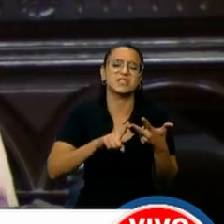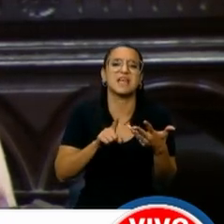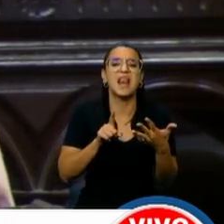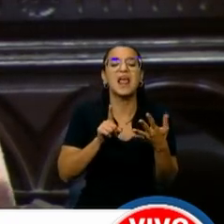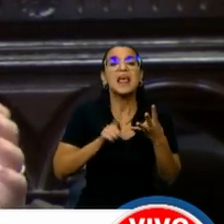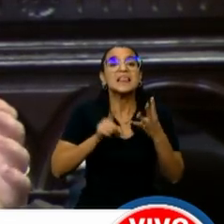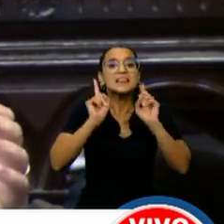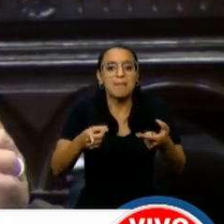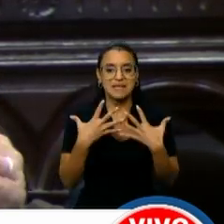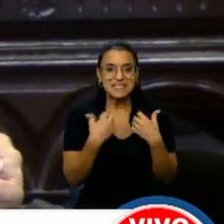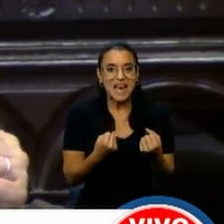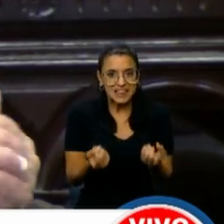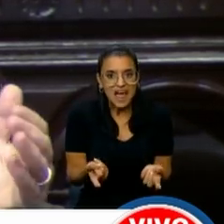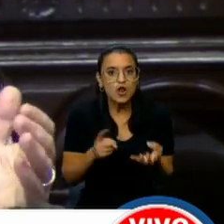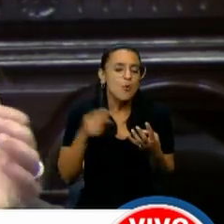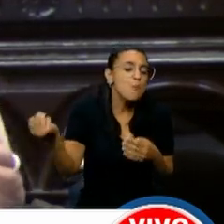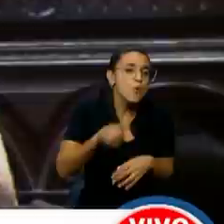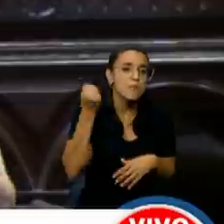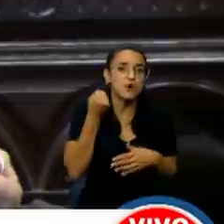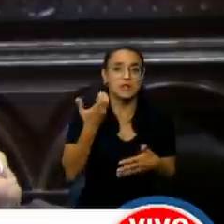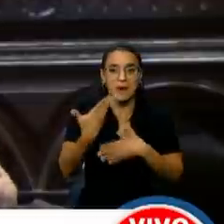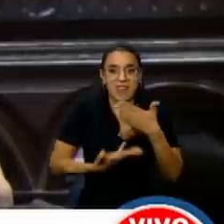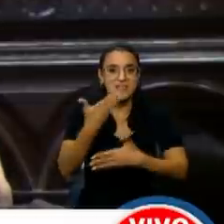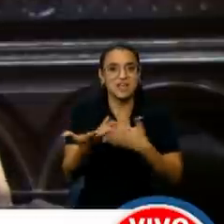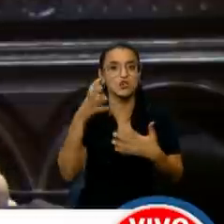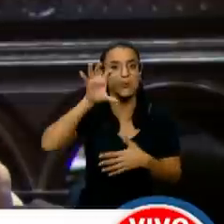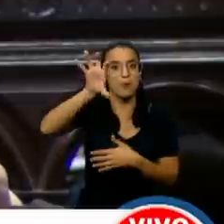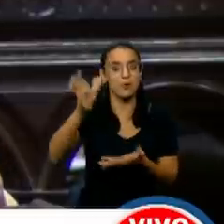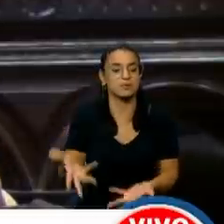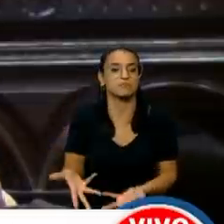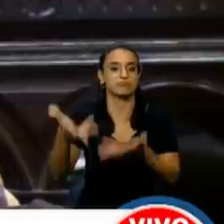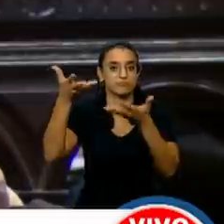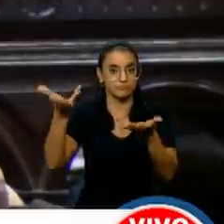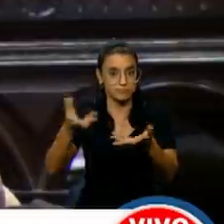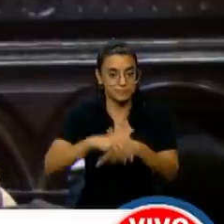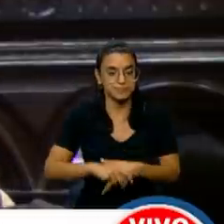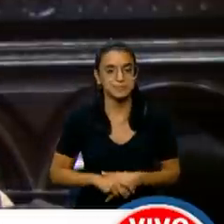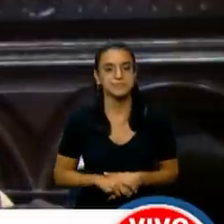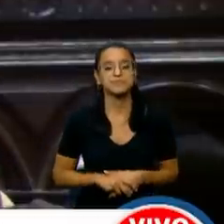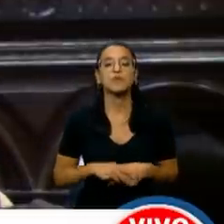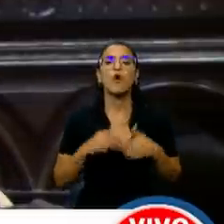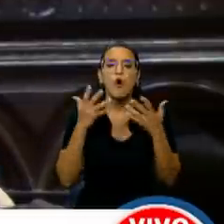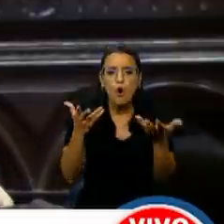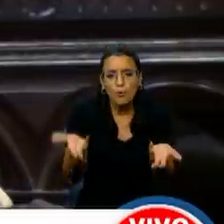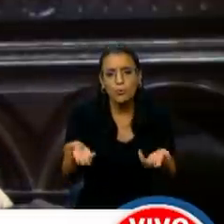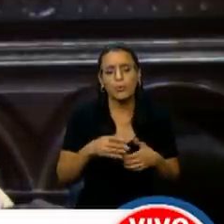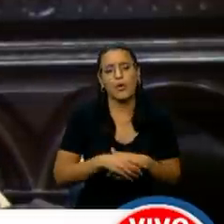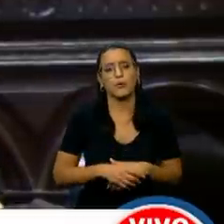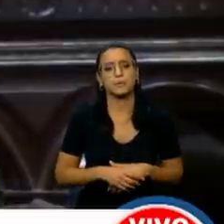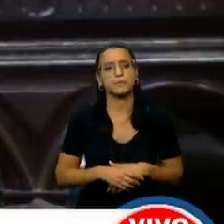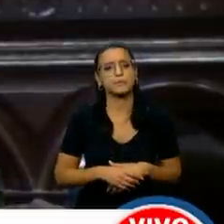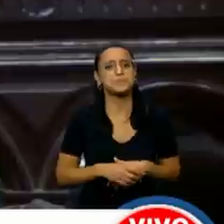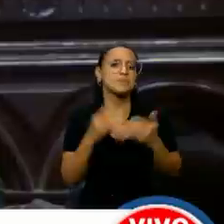sanitario que es fundamental para el crecimiento del desarrollo de nuestras realidades por supuesto que